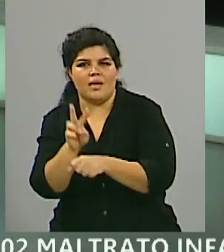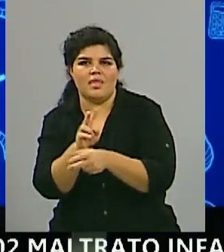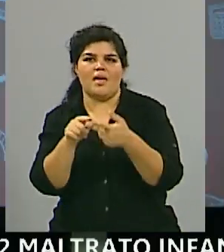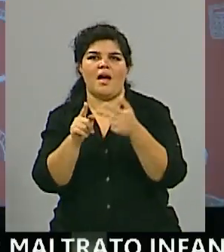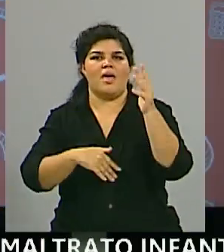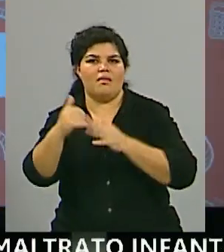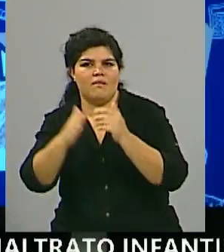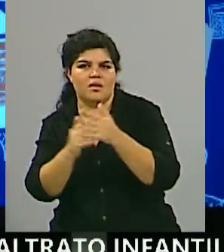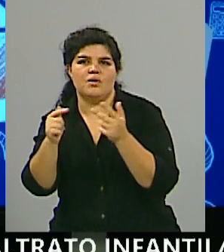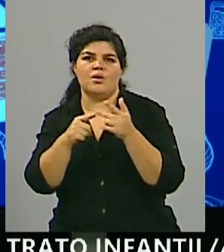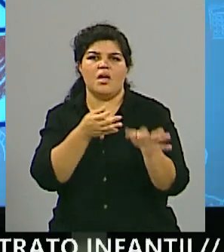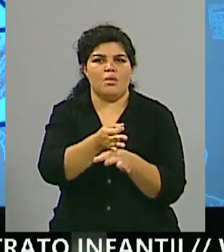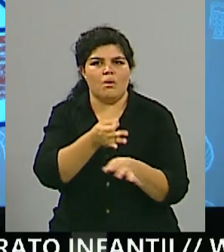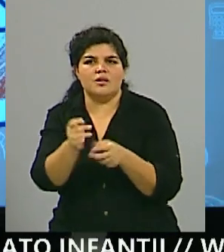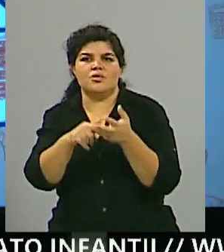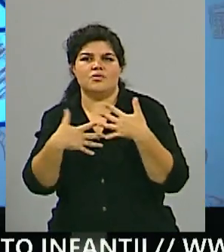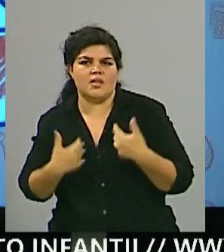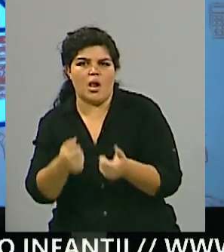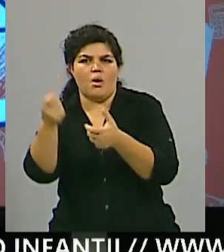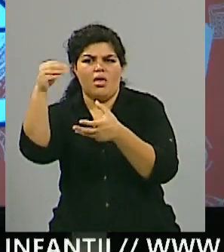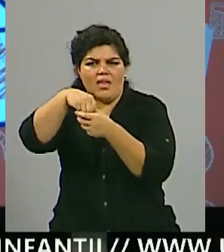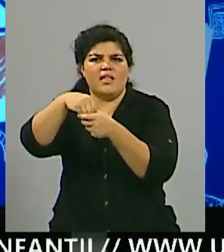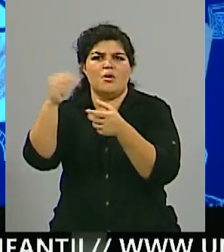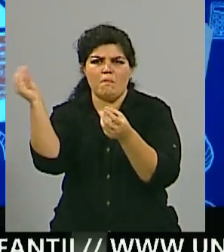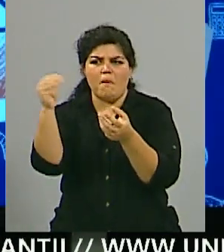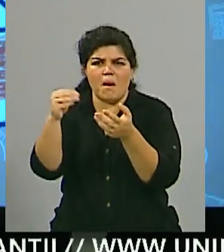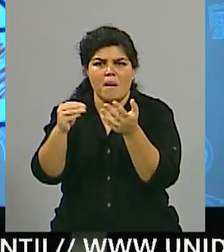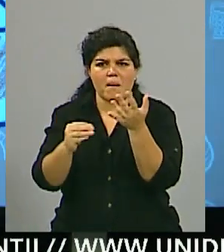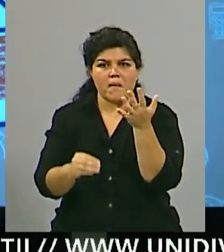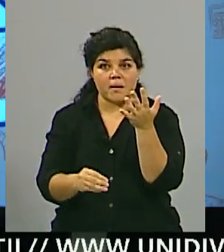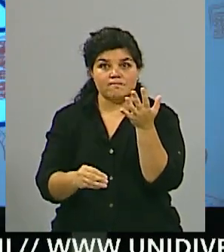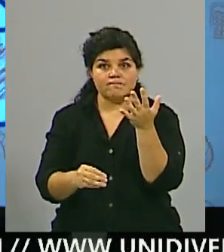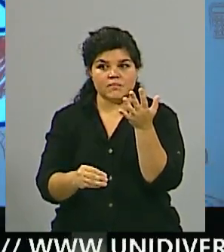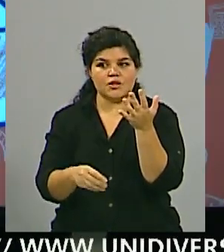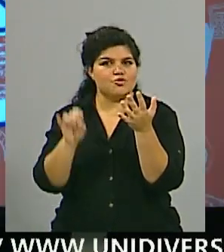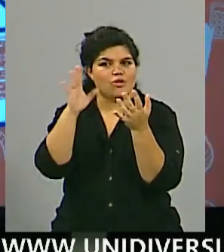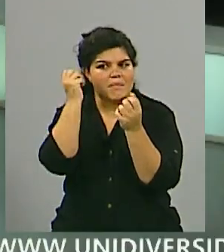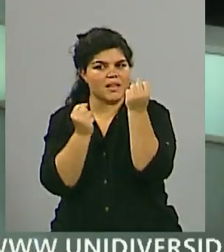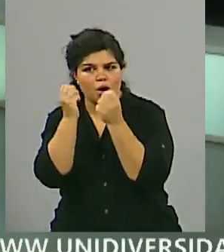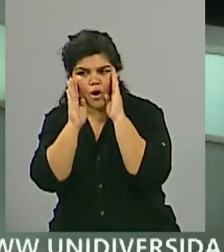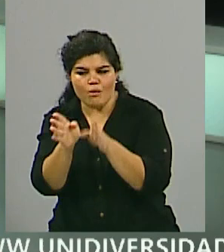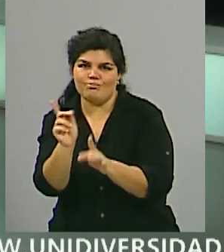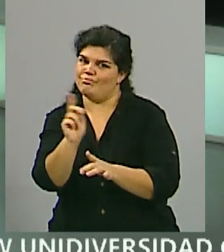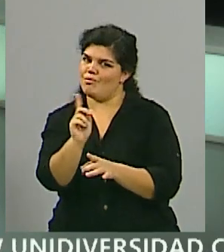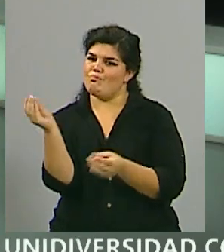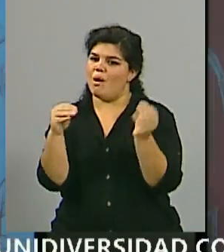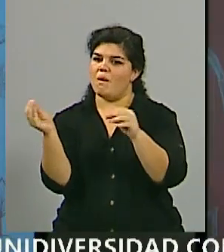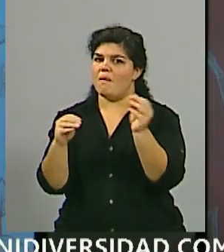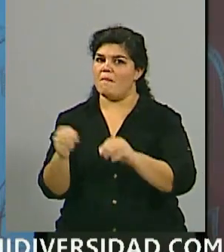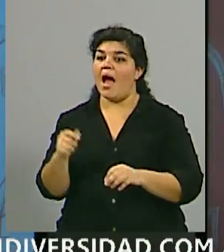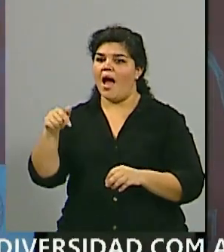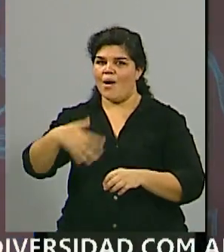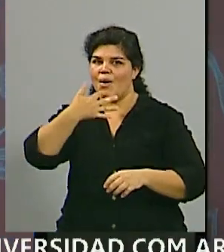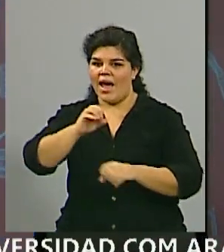infraestructura, había educación, había salud, etc. Entonces, la relevancia que se le destaca es aún mayor, ¿no? ¿Debemos